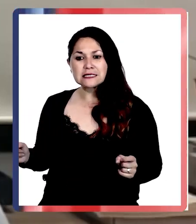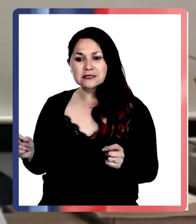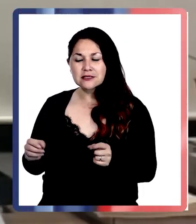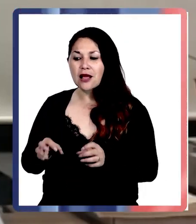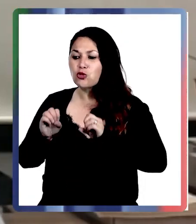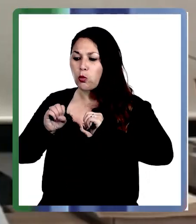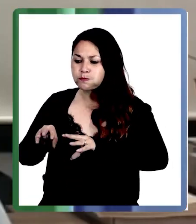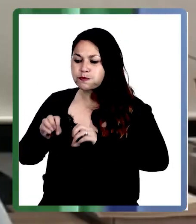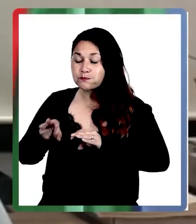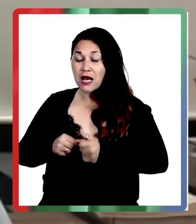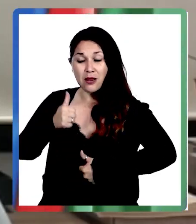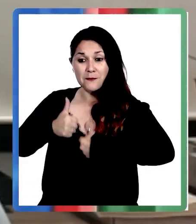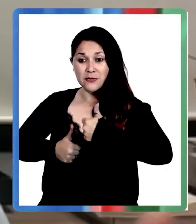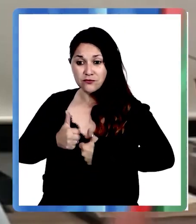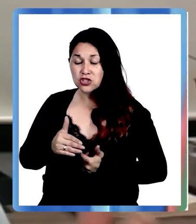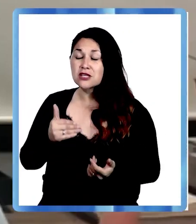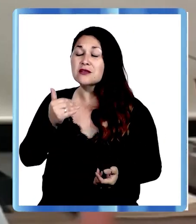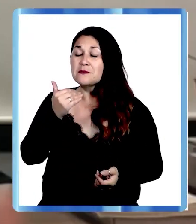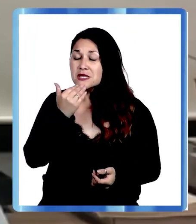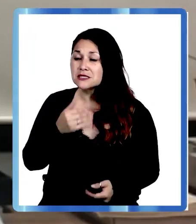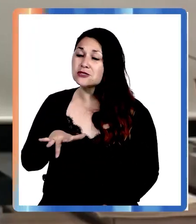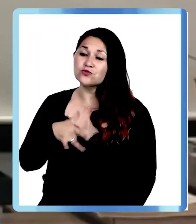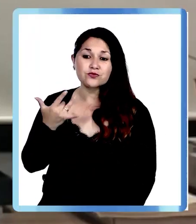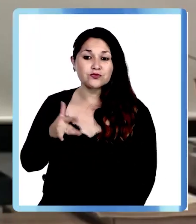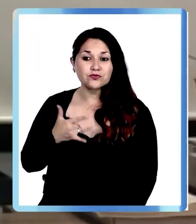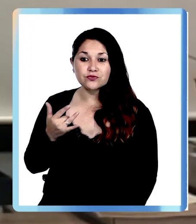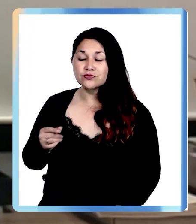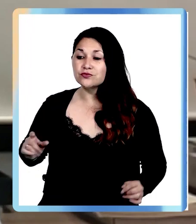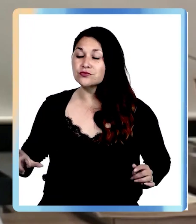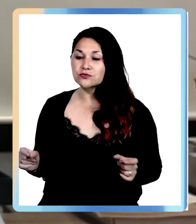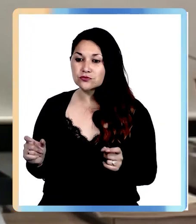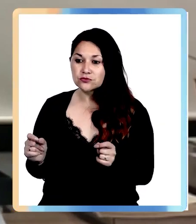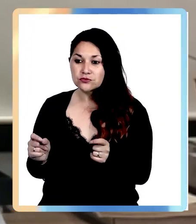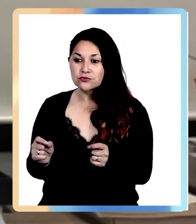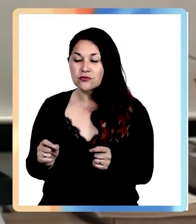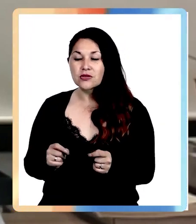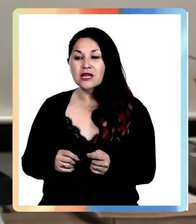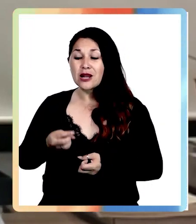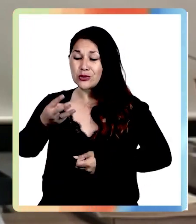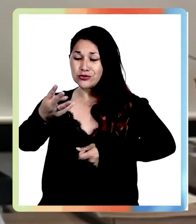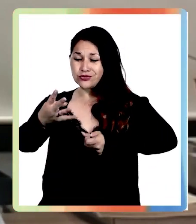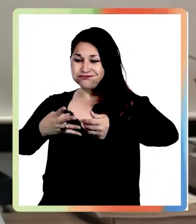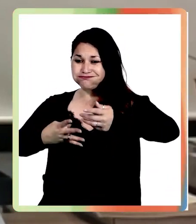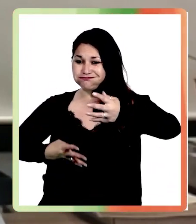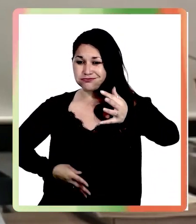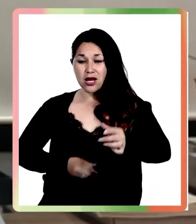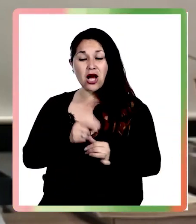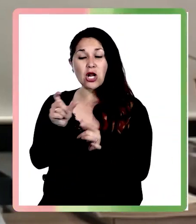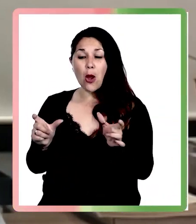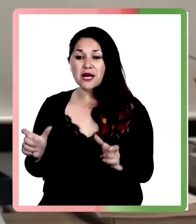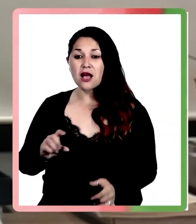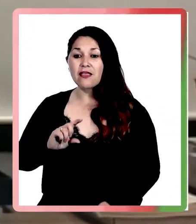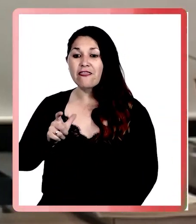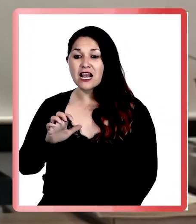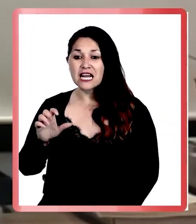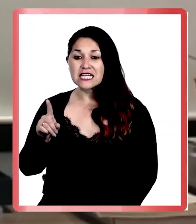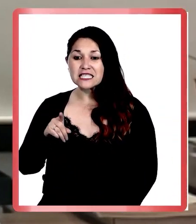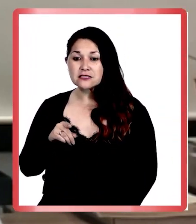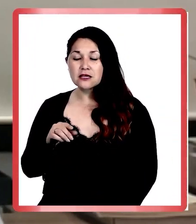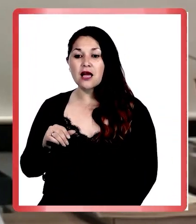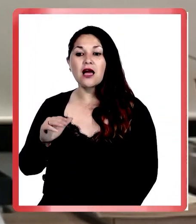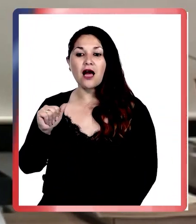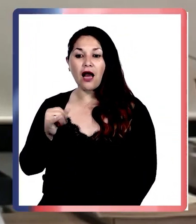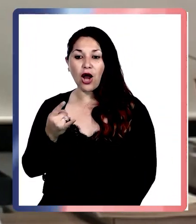para la región. Desgraciadamente en cáncer hay una lista de espera importante, GES